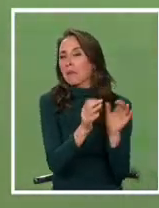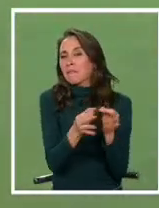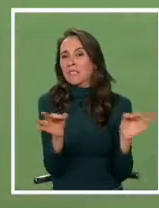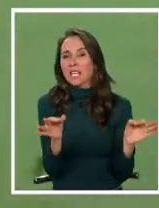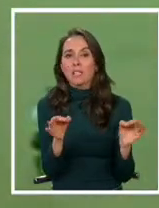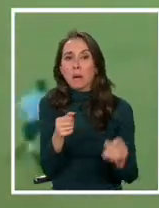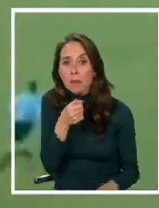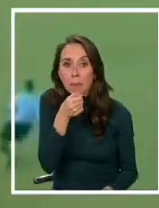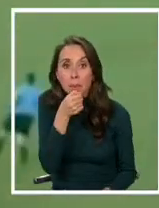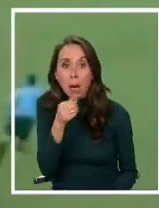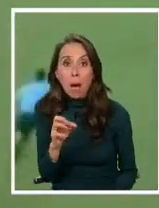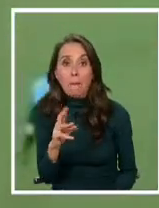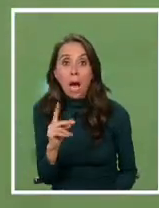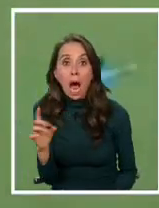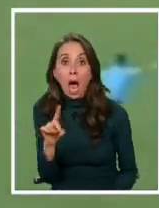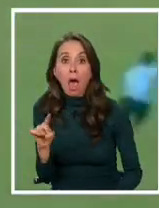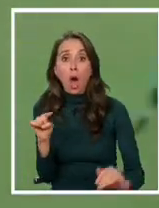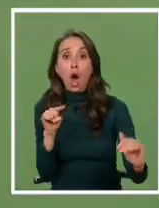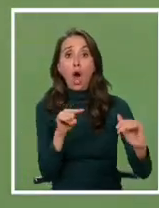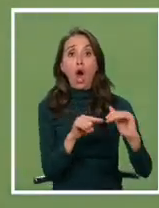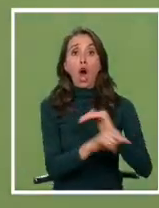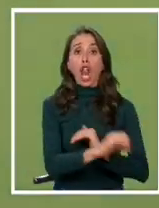laro gol